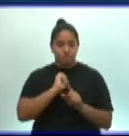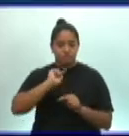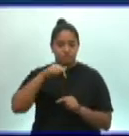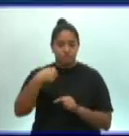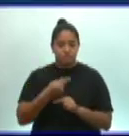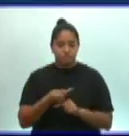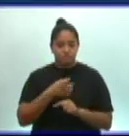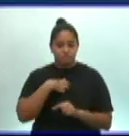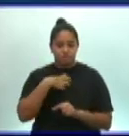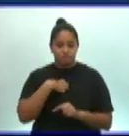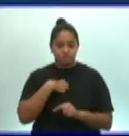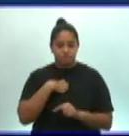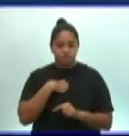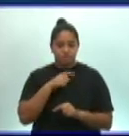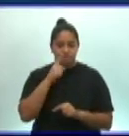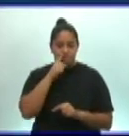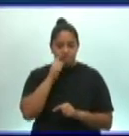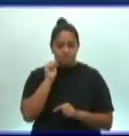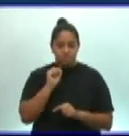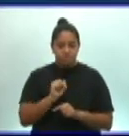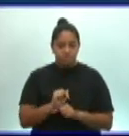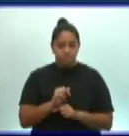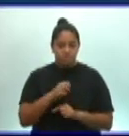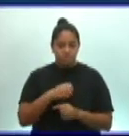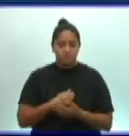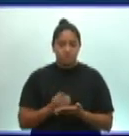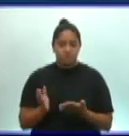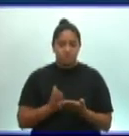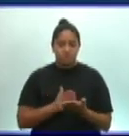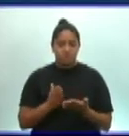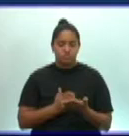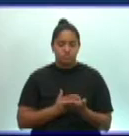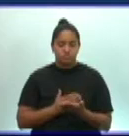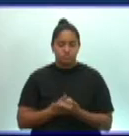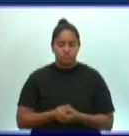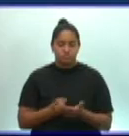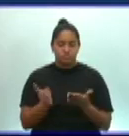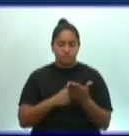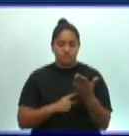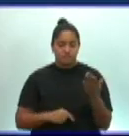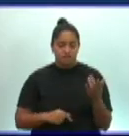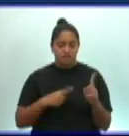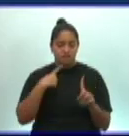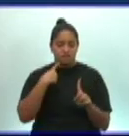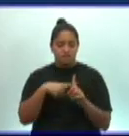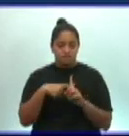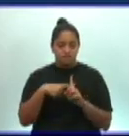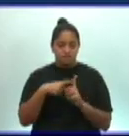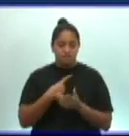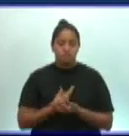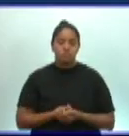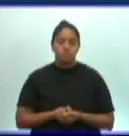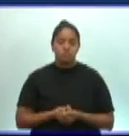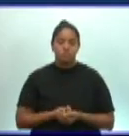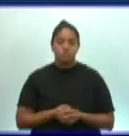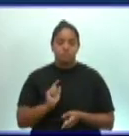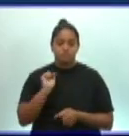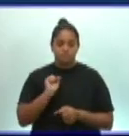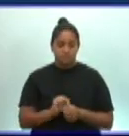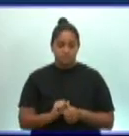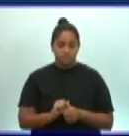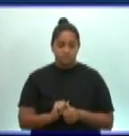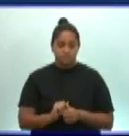nota en su libreta, bueno, pues que la carga, al ser positiva, como mismo estamos aplicando las reglas de la mano derecha, ahí mismo la